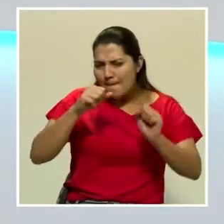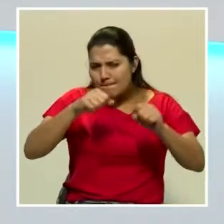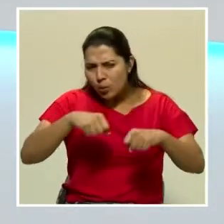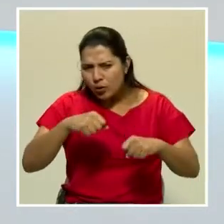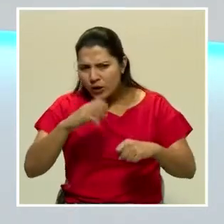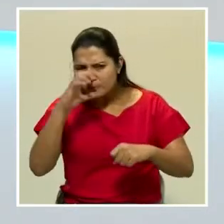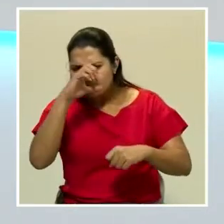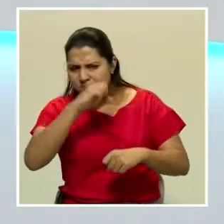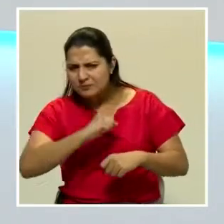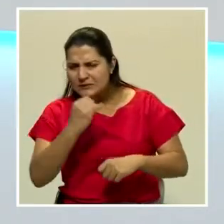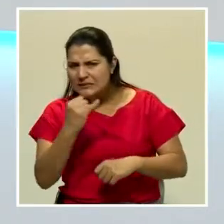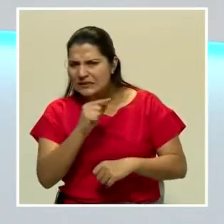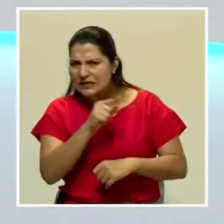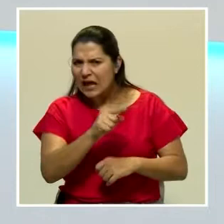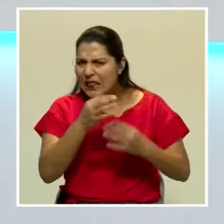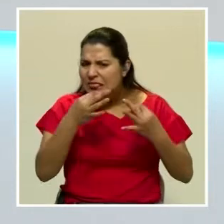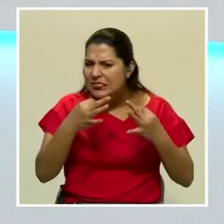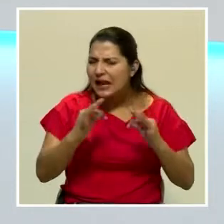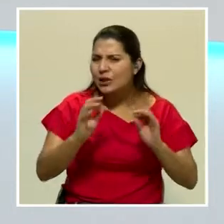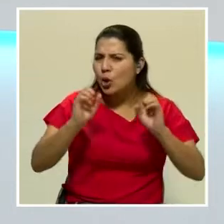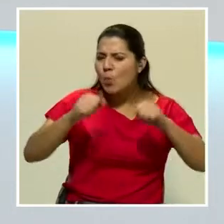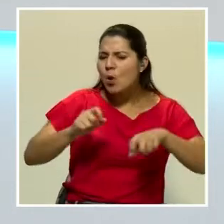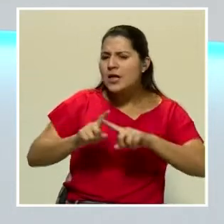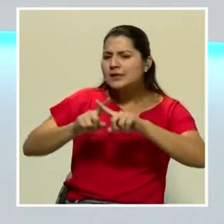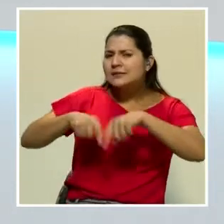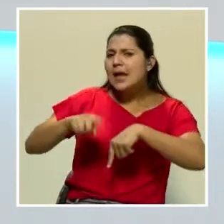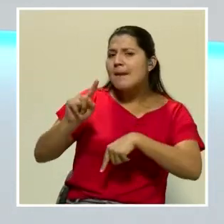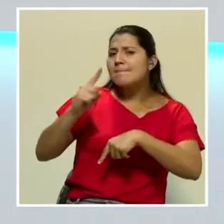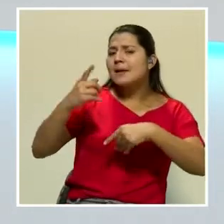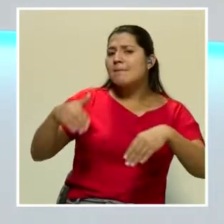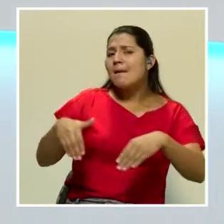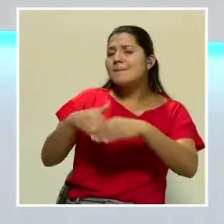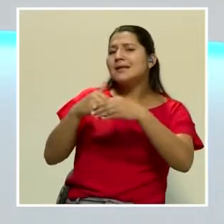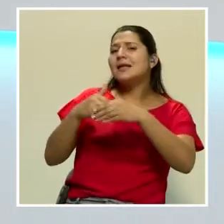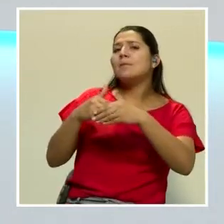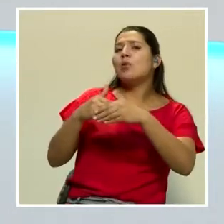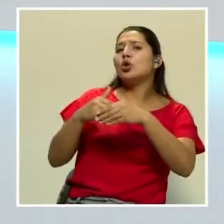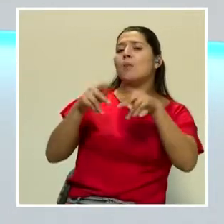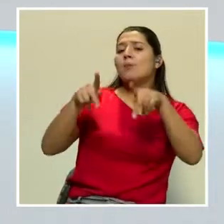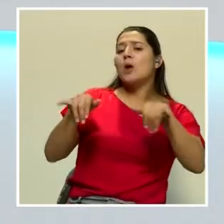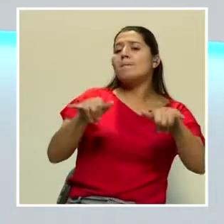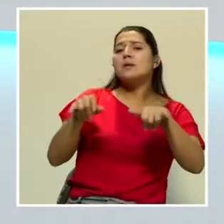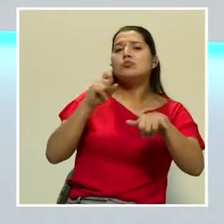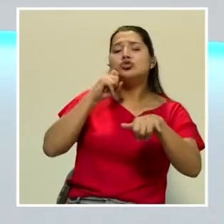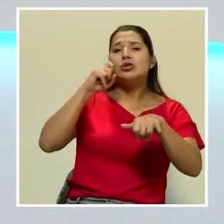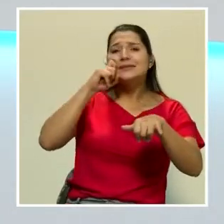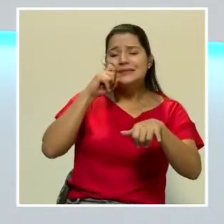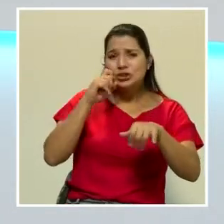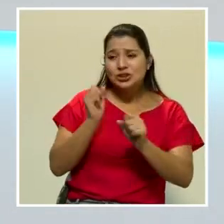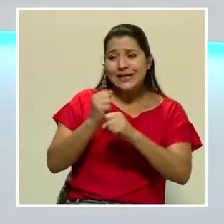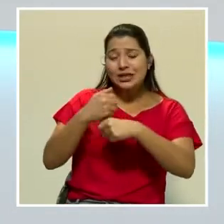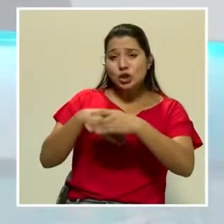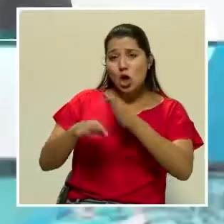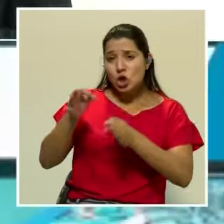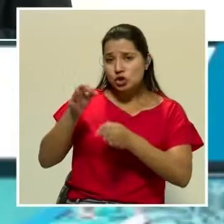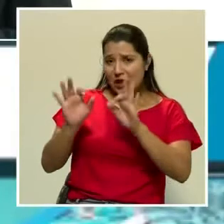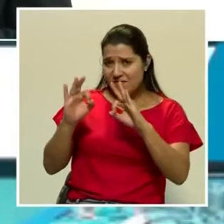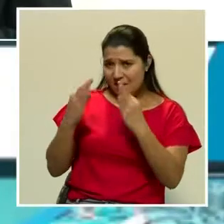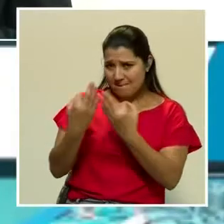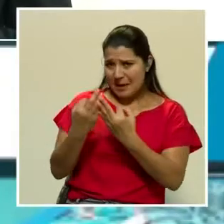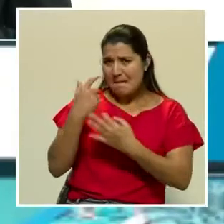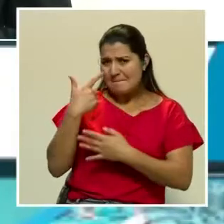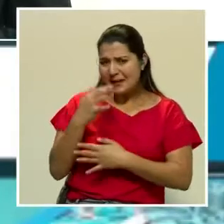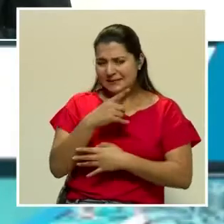intentar anular el primer matrimonio igualitario llevado a cabo en un juzgado de familia. Nuestro